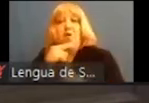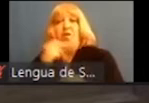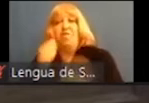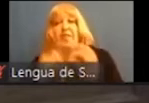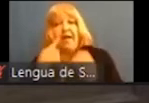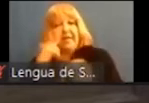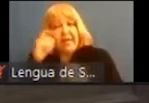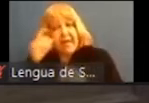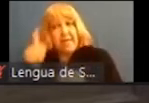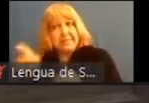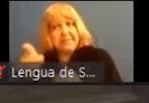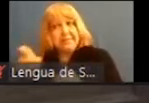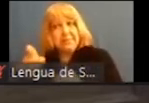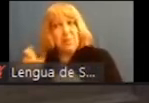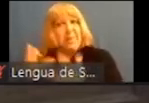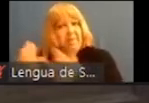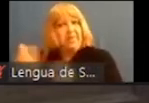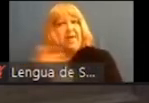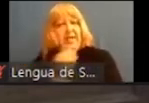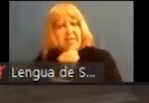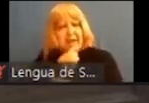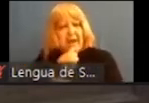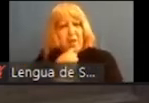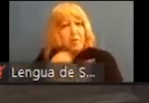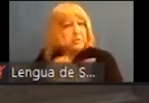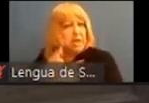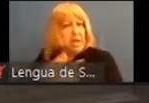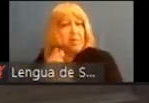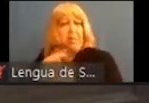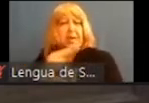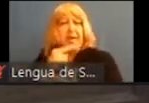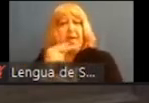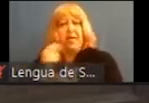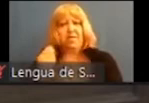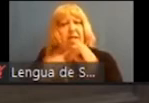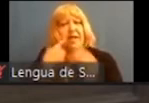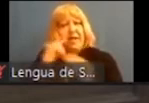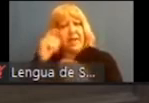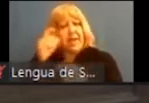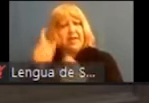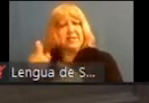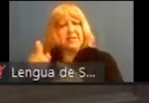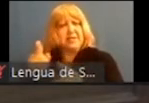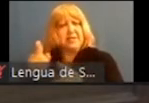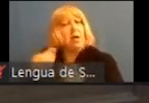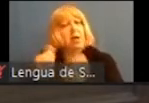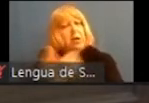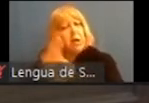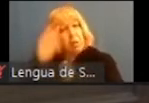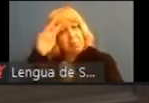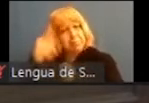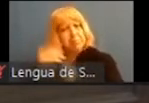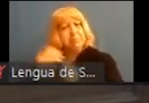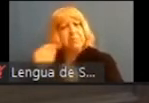del agua y uno de los que estuvo ahí dándole la última puntada a la 7722 para modificar